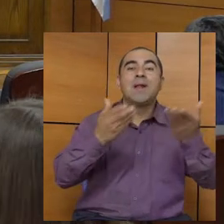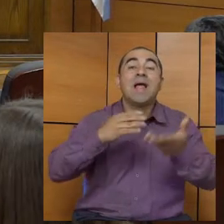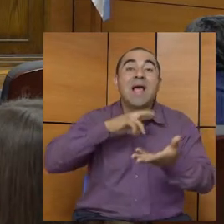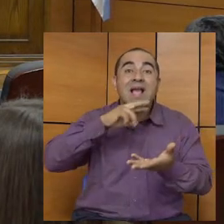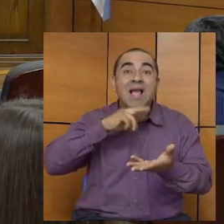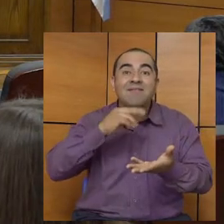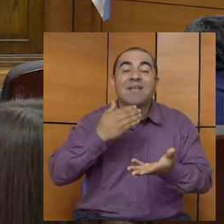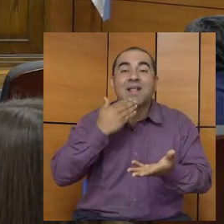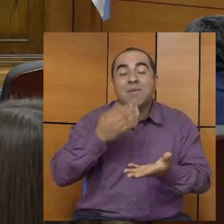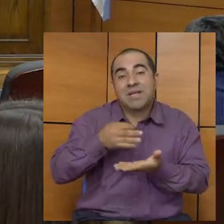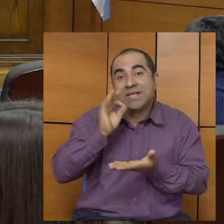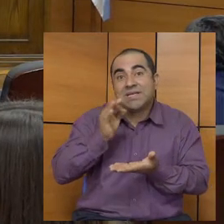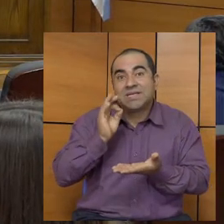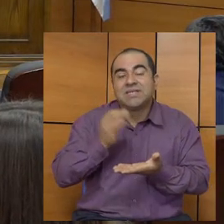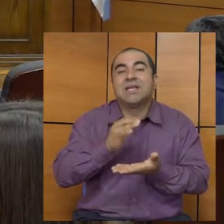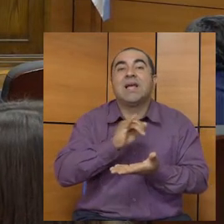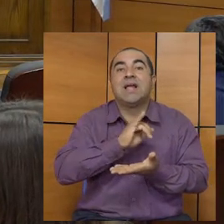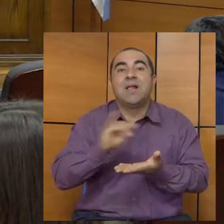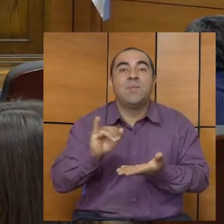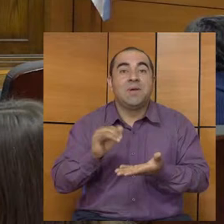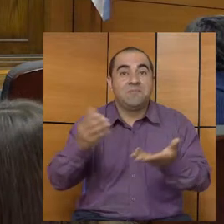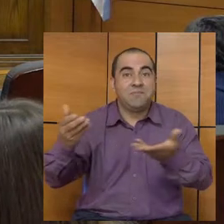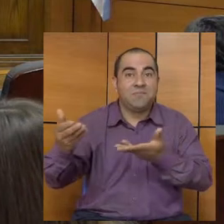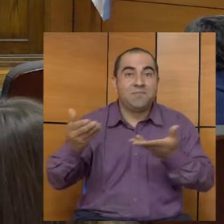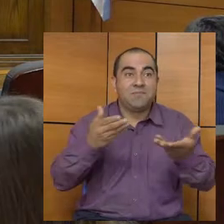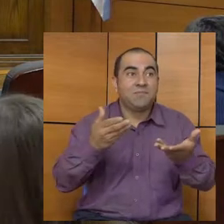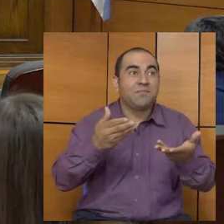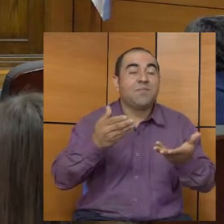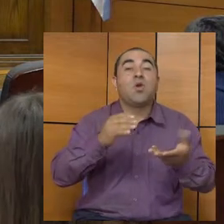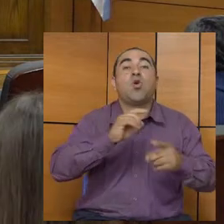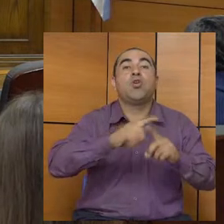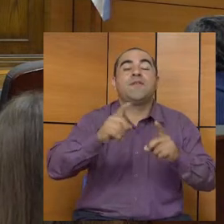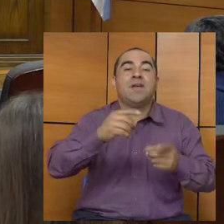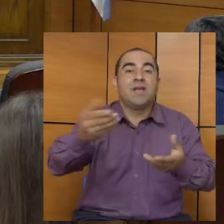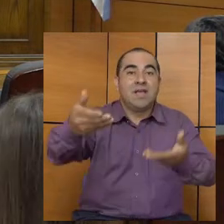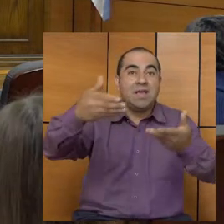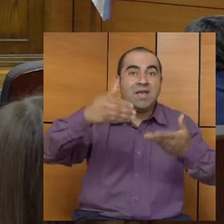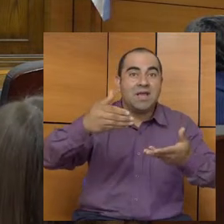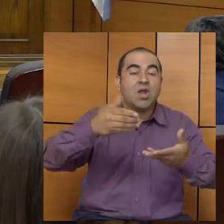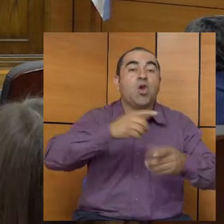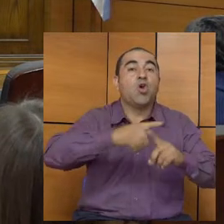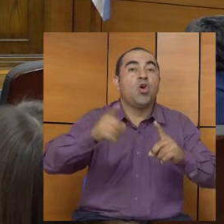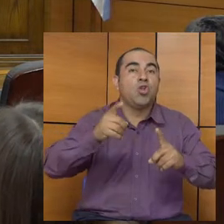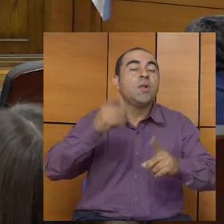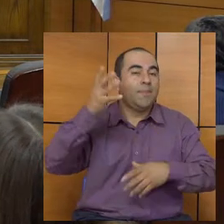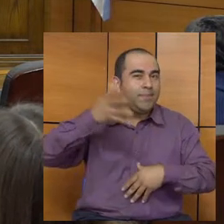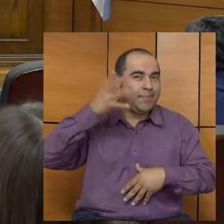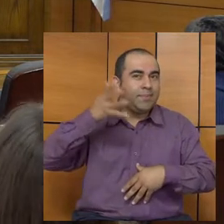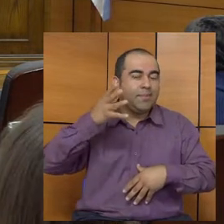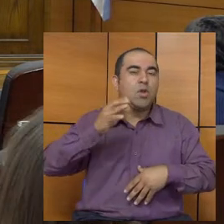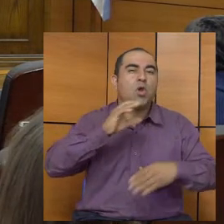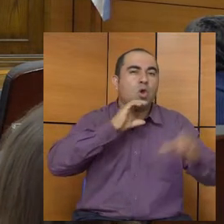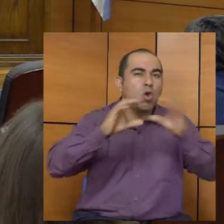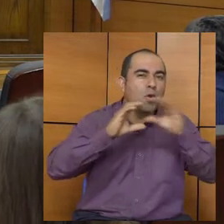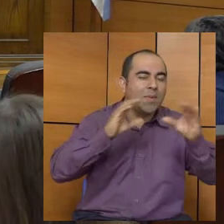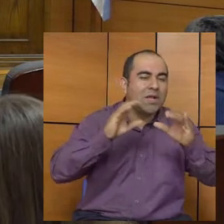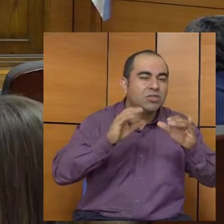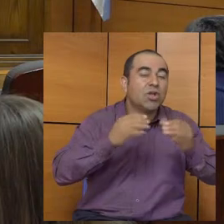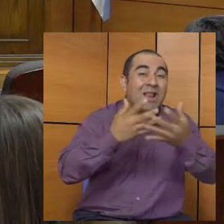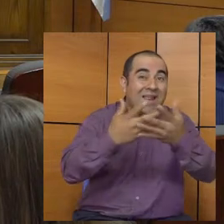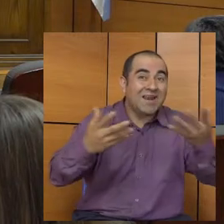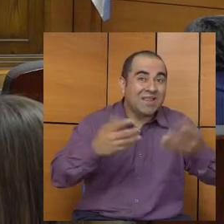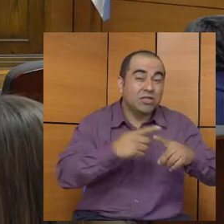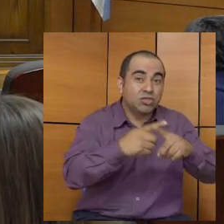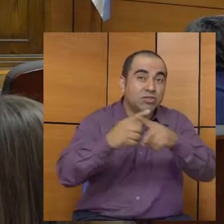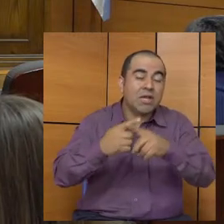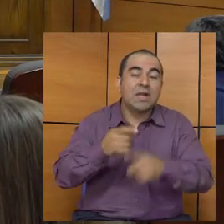de camaradería para luego retornar al salón, donde vamos a escuchar las siguientes ponencias: comunicaciones en redes sociales de